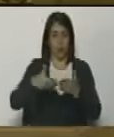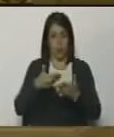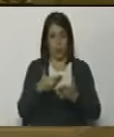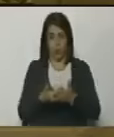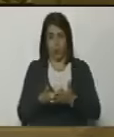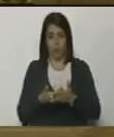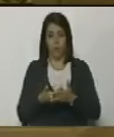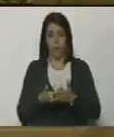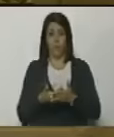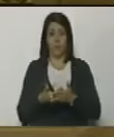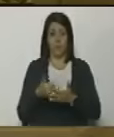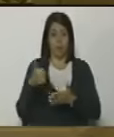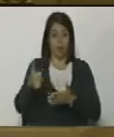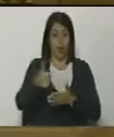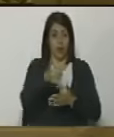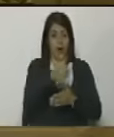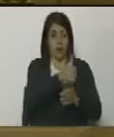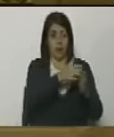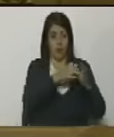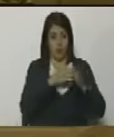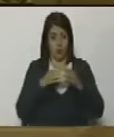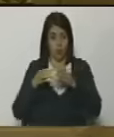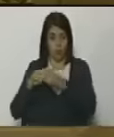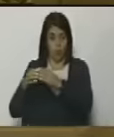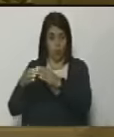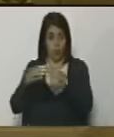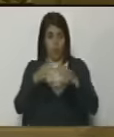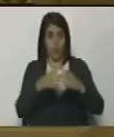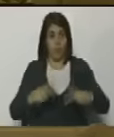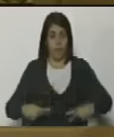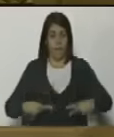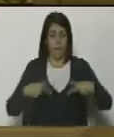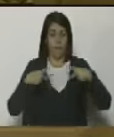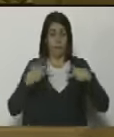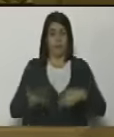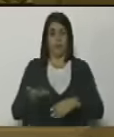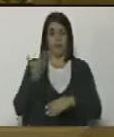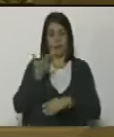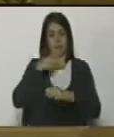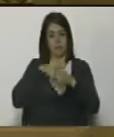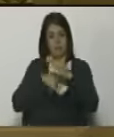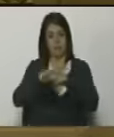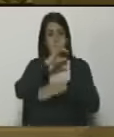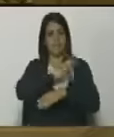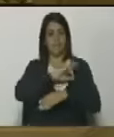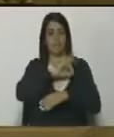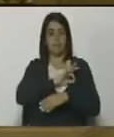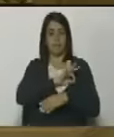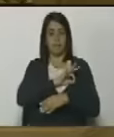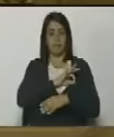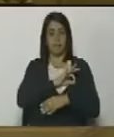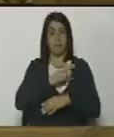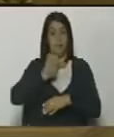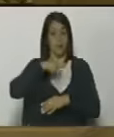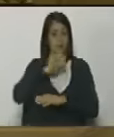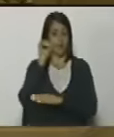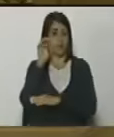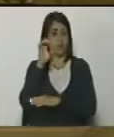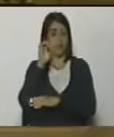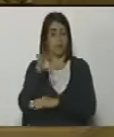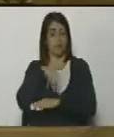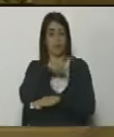todas. Cada sector, cada vida tiene un rol importante dentro de nuestra sociedad. Y nuestra